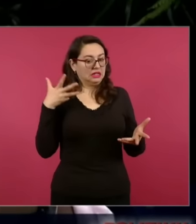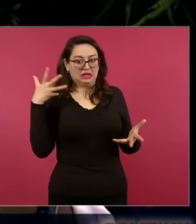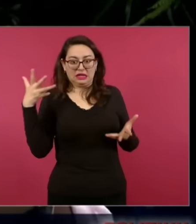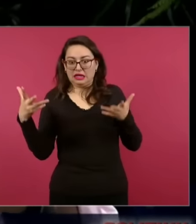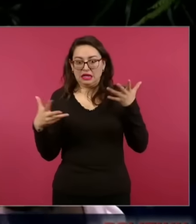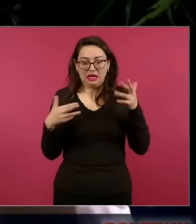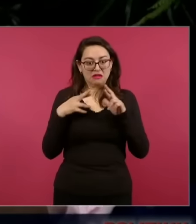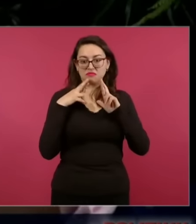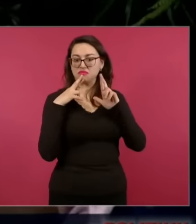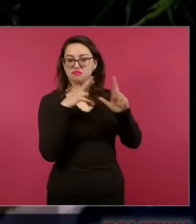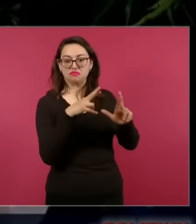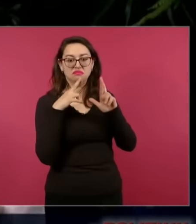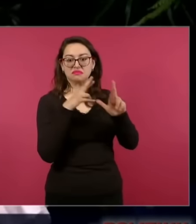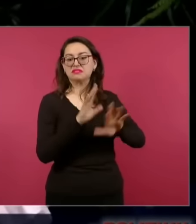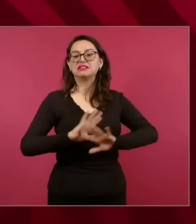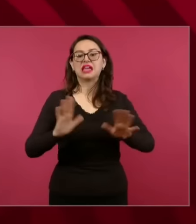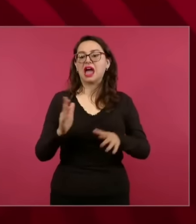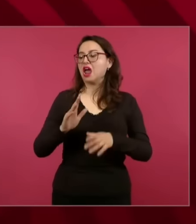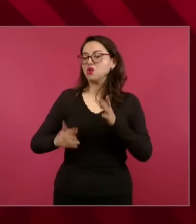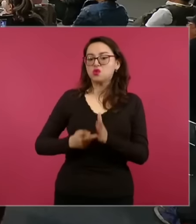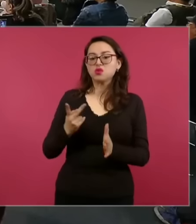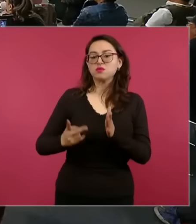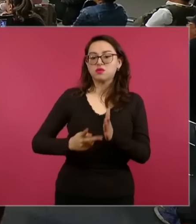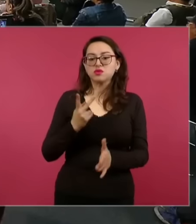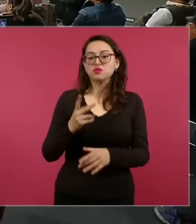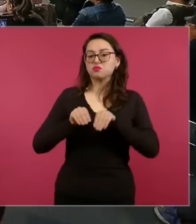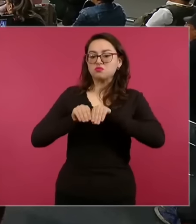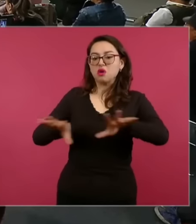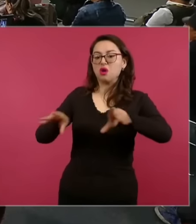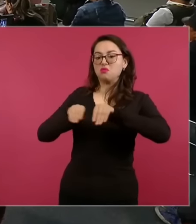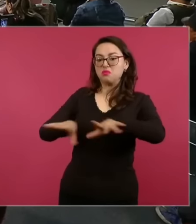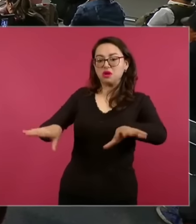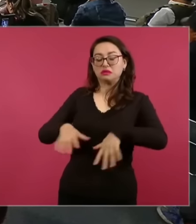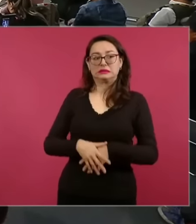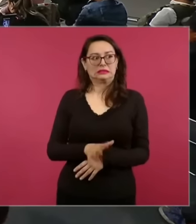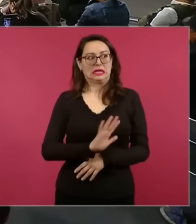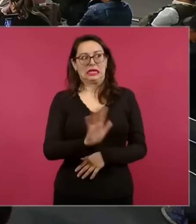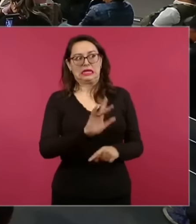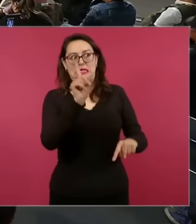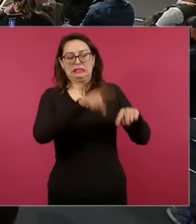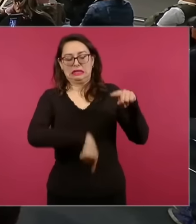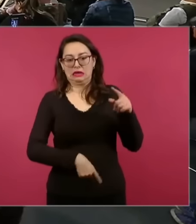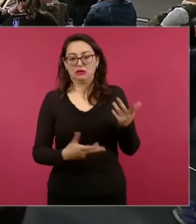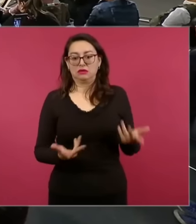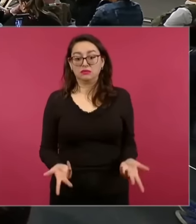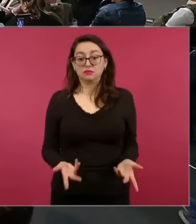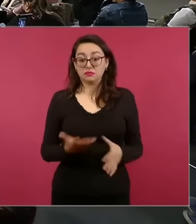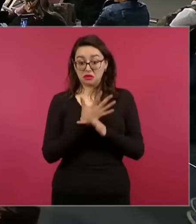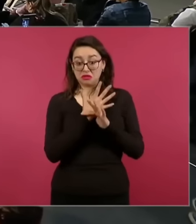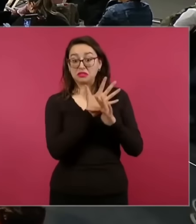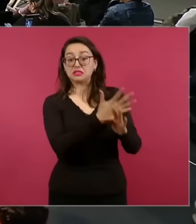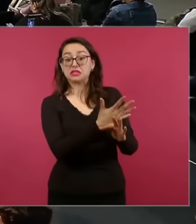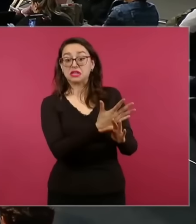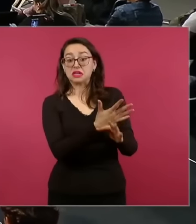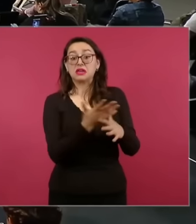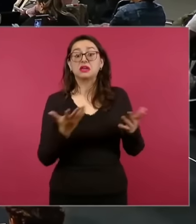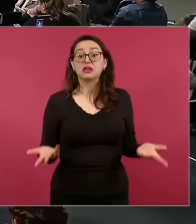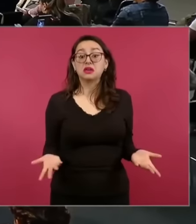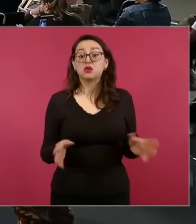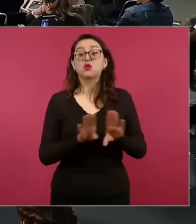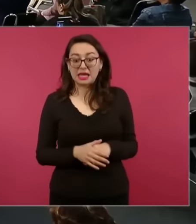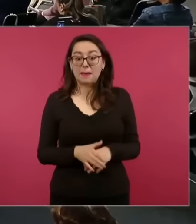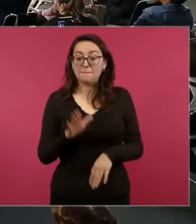contestar esto, no, y es historia porque ya viene. Quítelo ya, porque no nos vayan a acusar. Pero es entre más mentiras, ¿cómo es? Esa